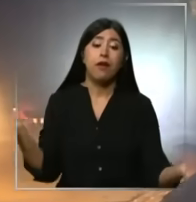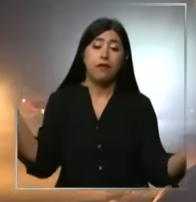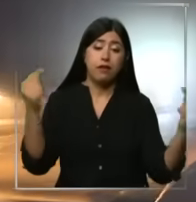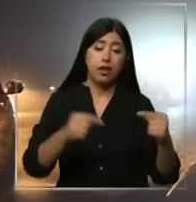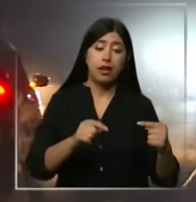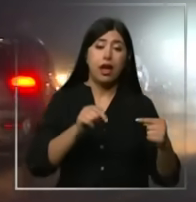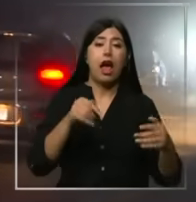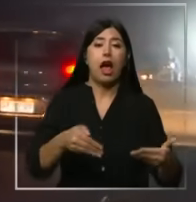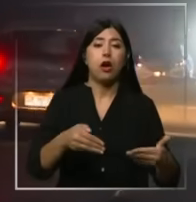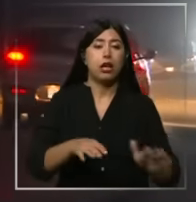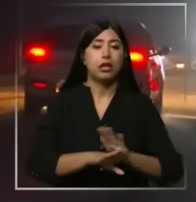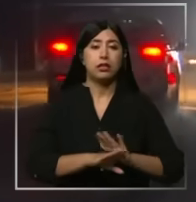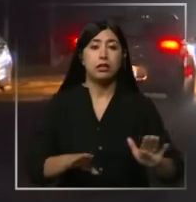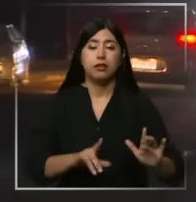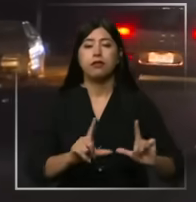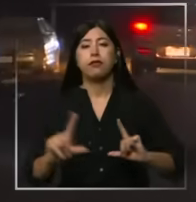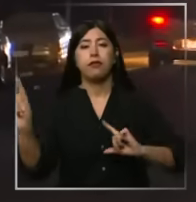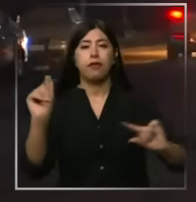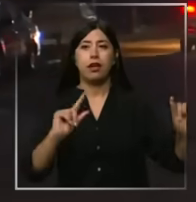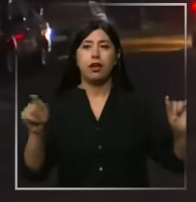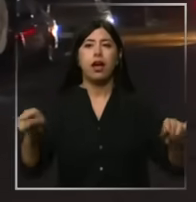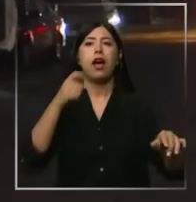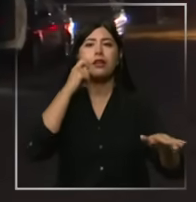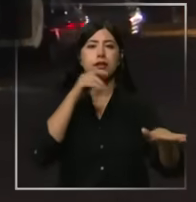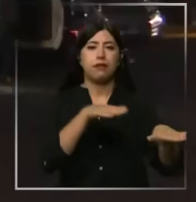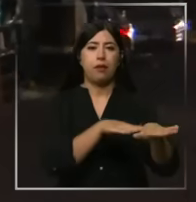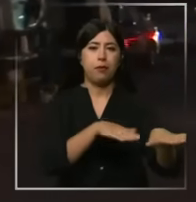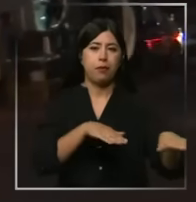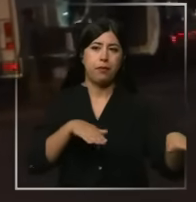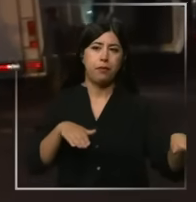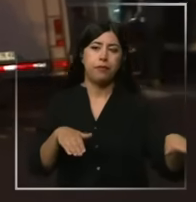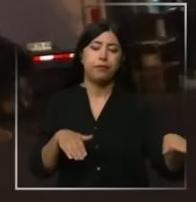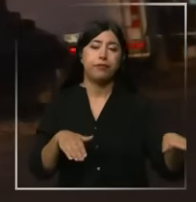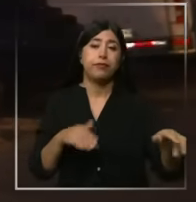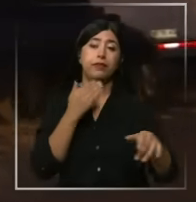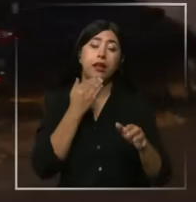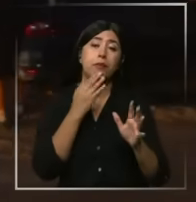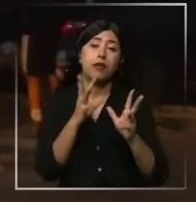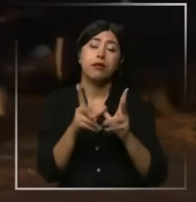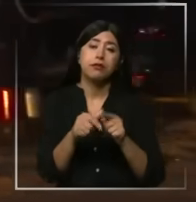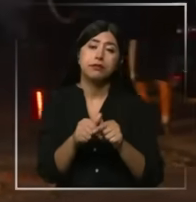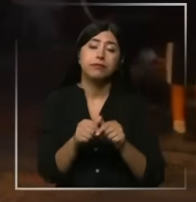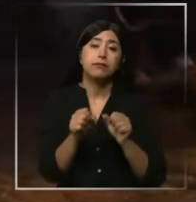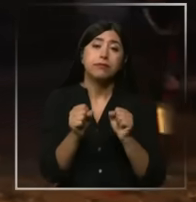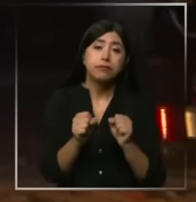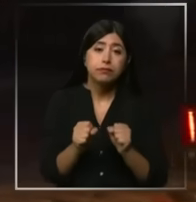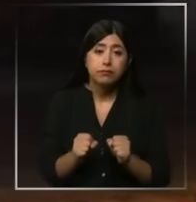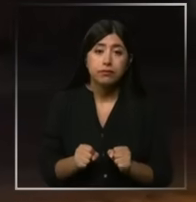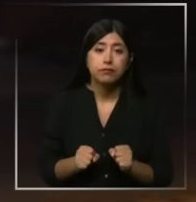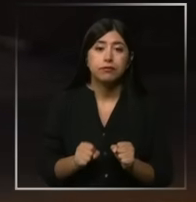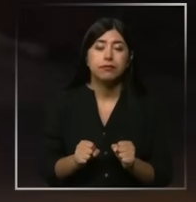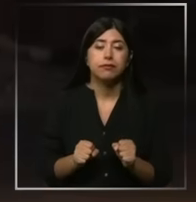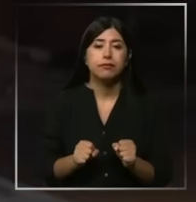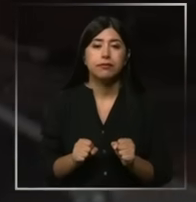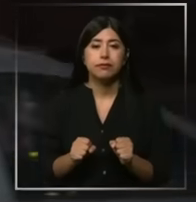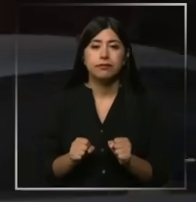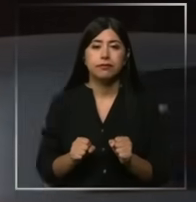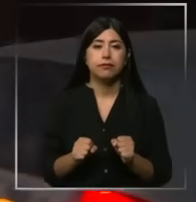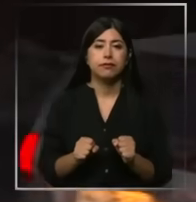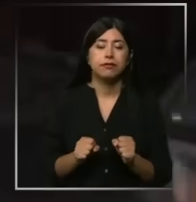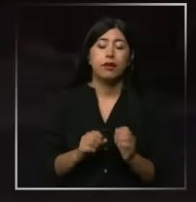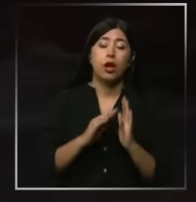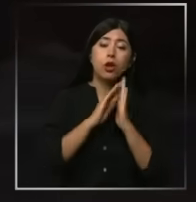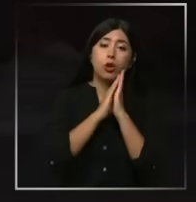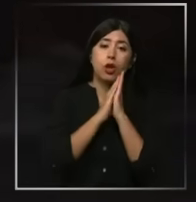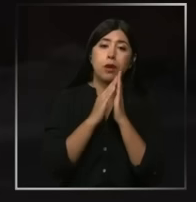puede responder en parte esta congestión y a otras familias que tienen la posibilidad de ir a